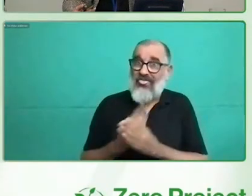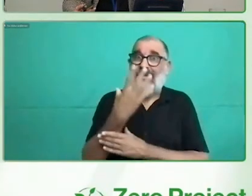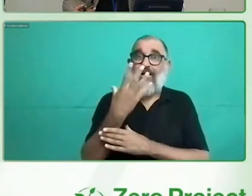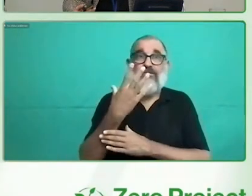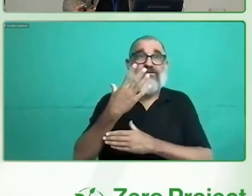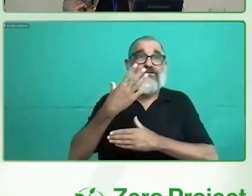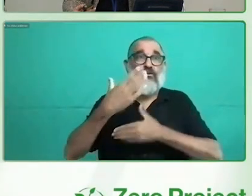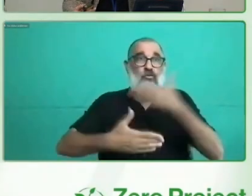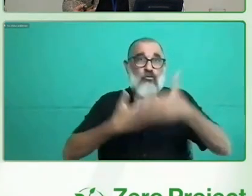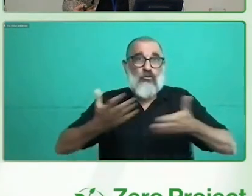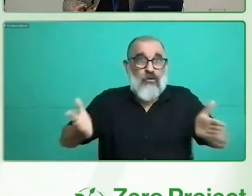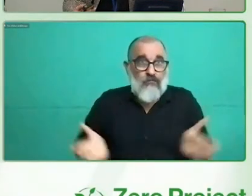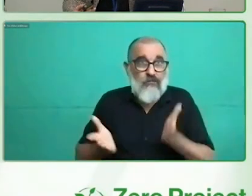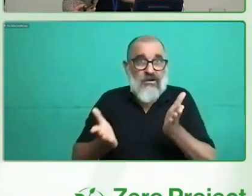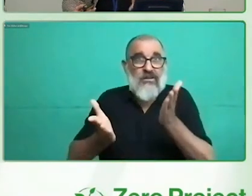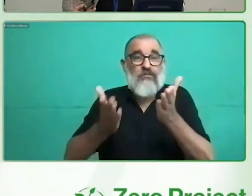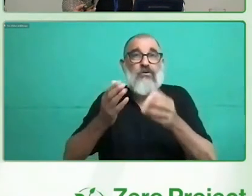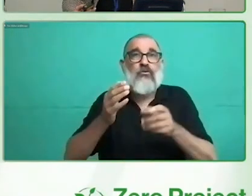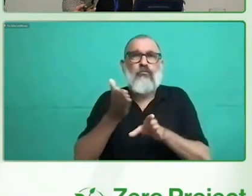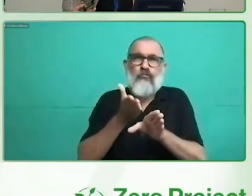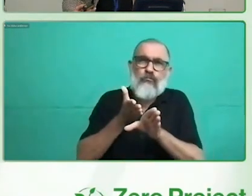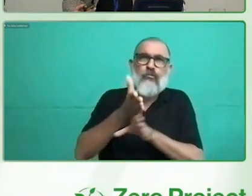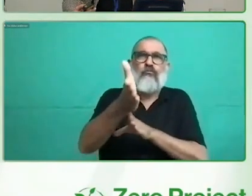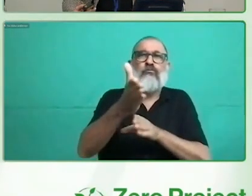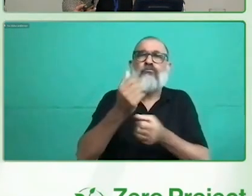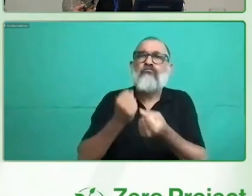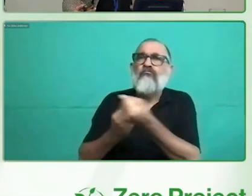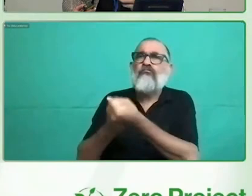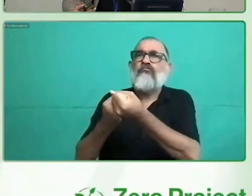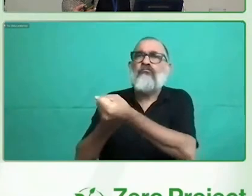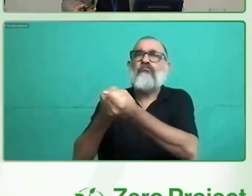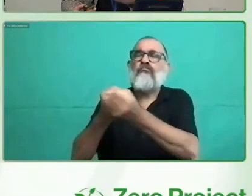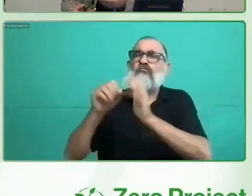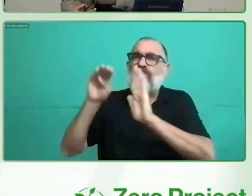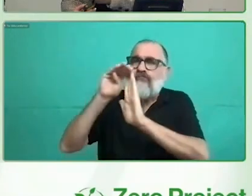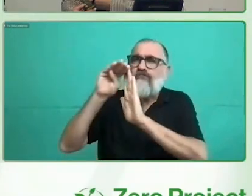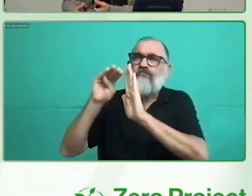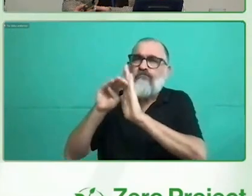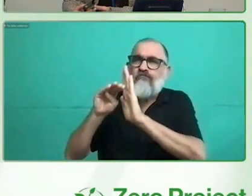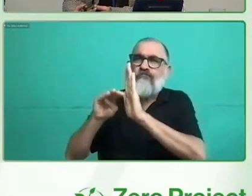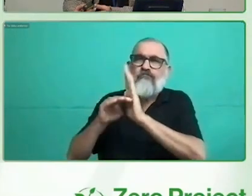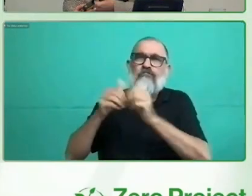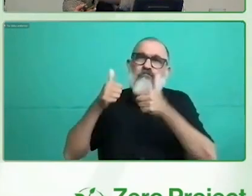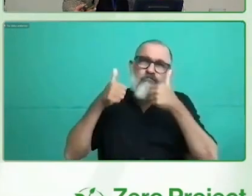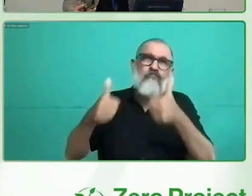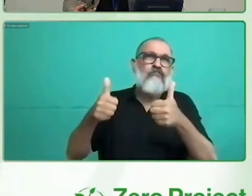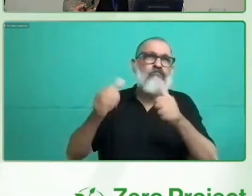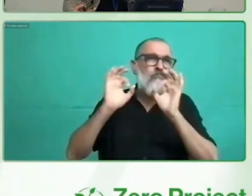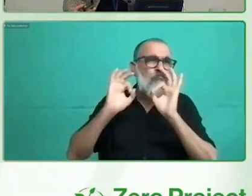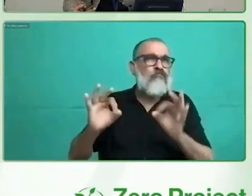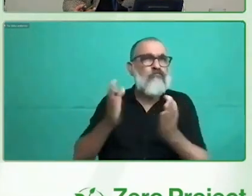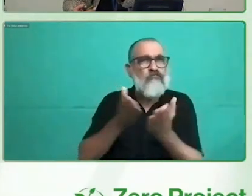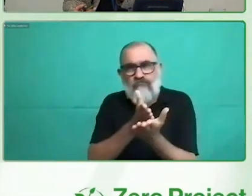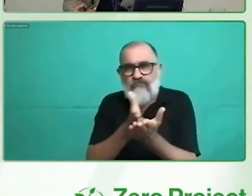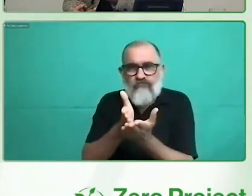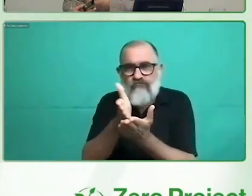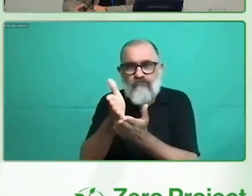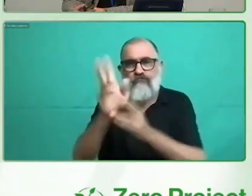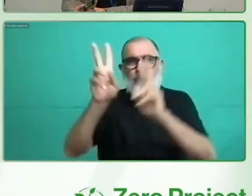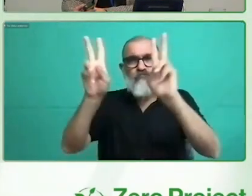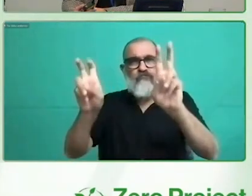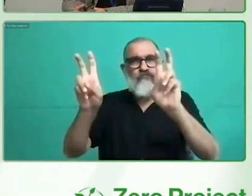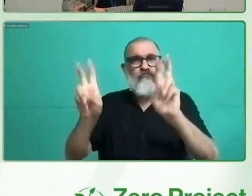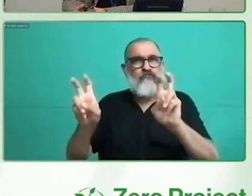hagan ciertas formaciones, ¿no? Y en este sentido, tenemos, como por ejemplo, desde un taller de creatividad para desarrollar esa idea de